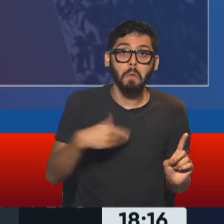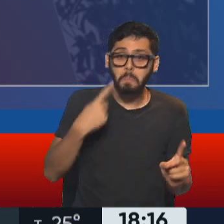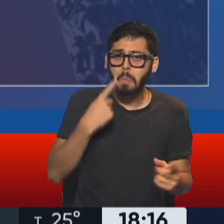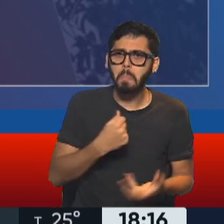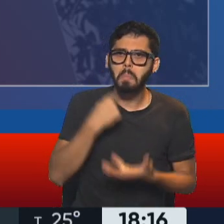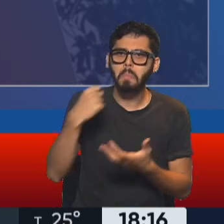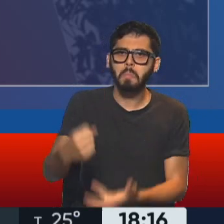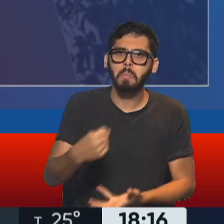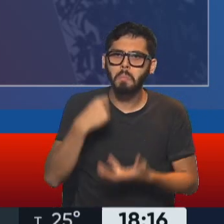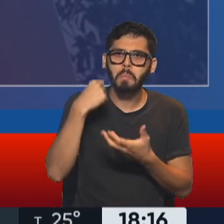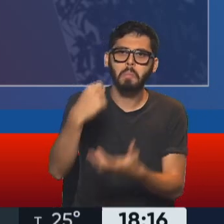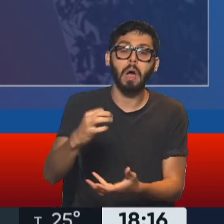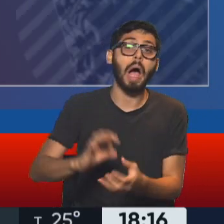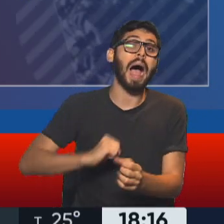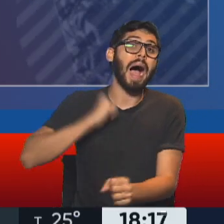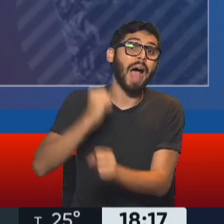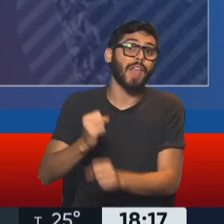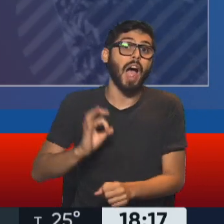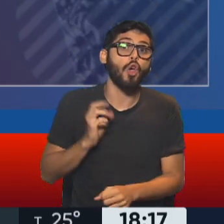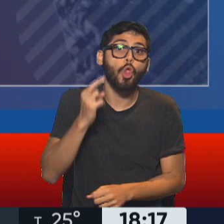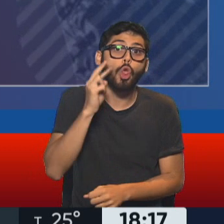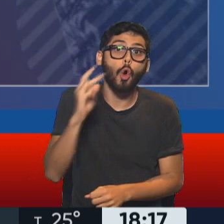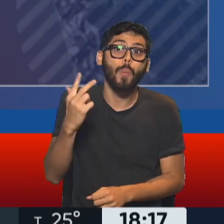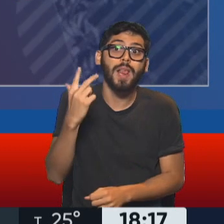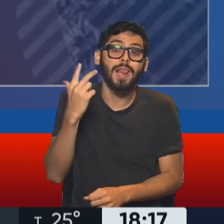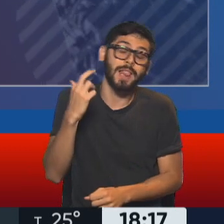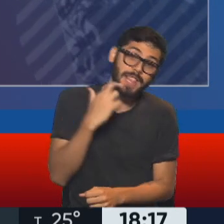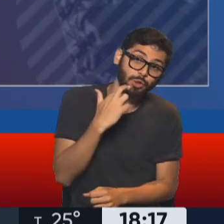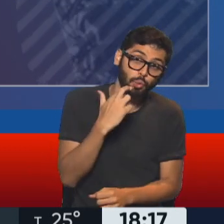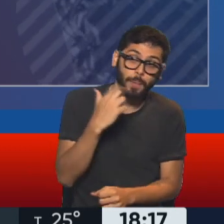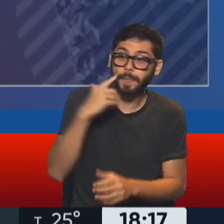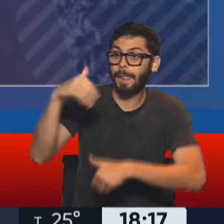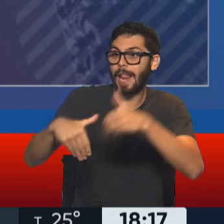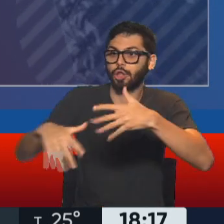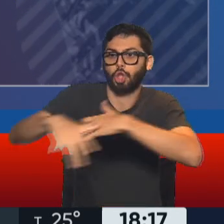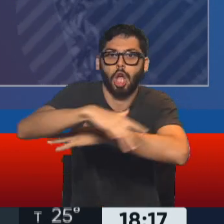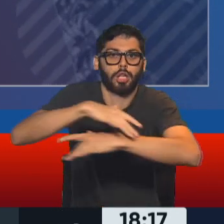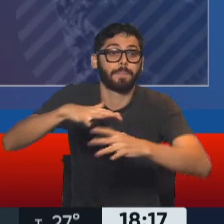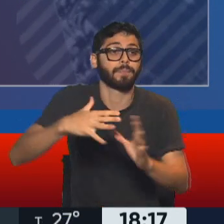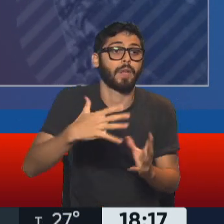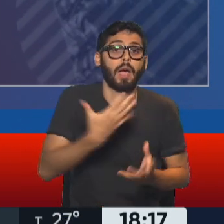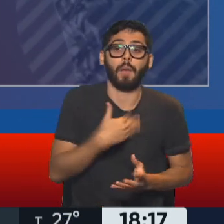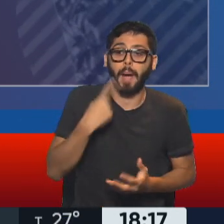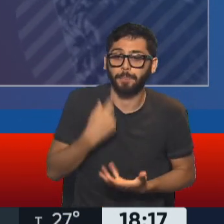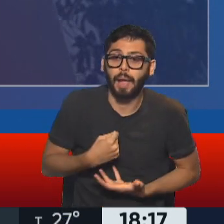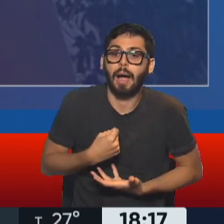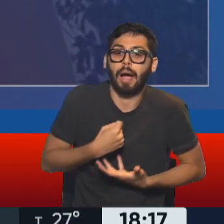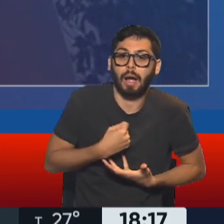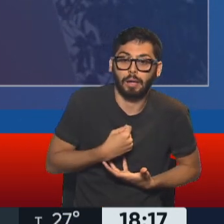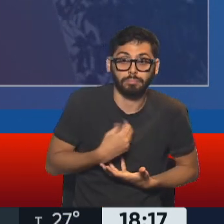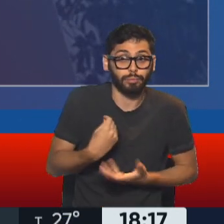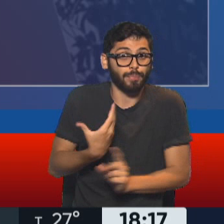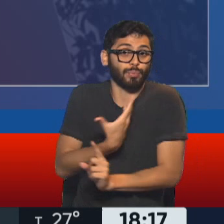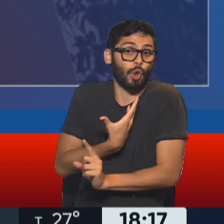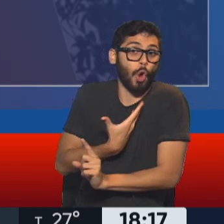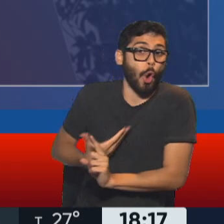hasta mediados del 2019, cuando ya el clima electoral le indicó que parara, porque ya ni siquiera el gobierno al cual había respaldado, al cual